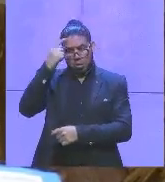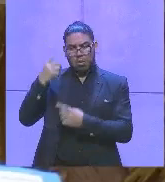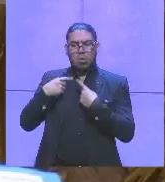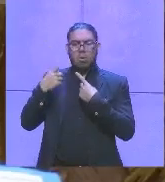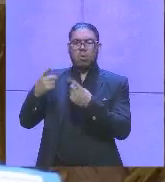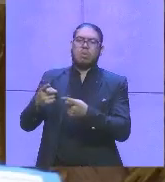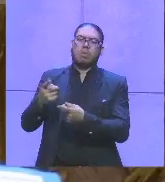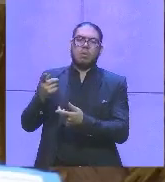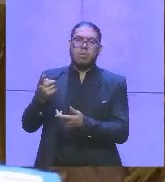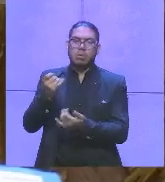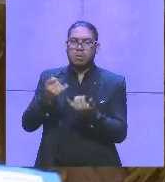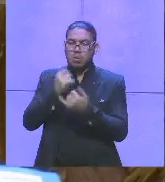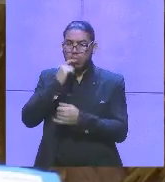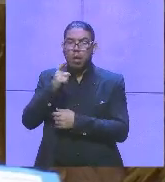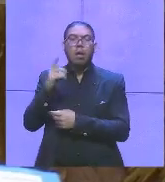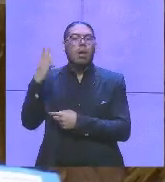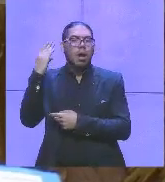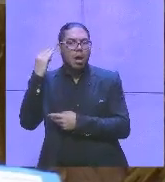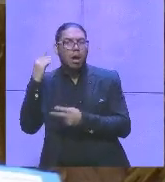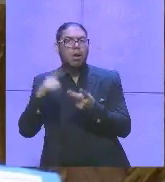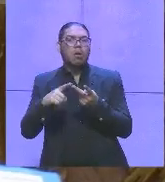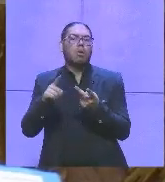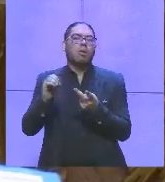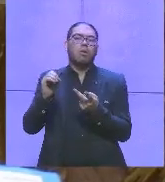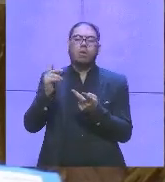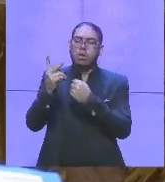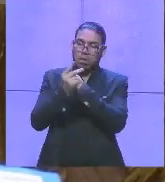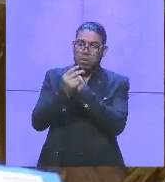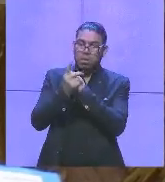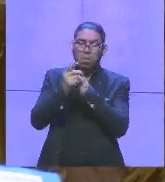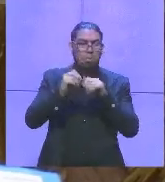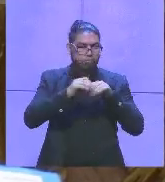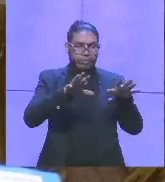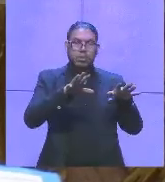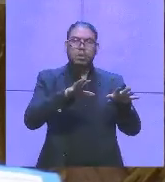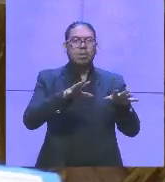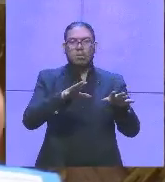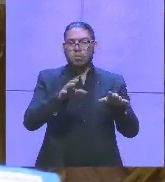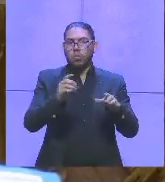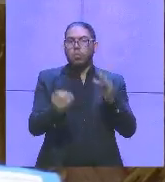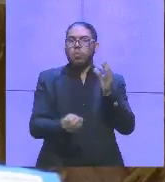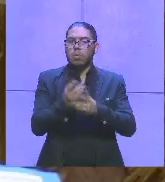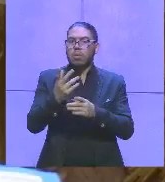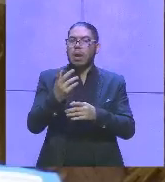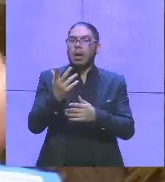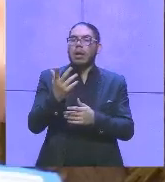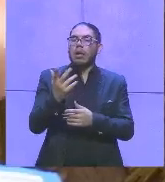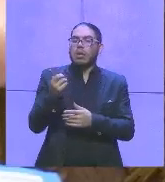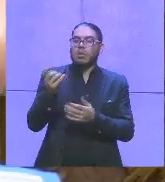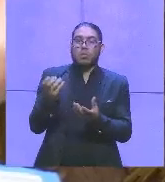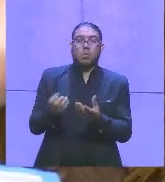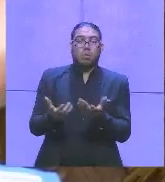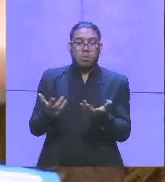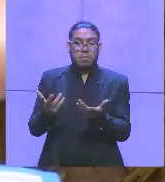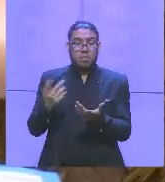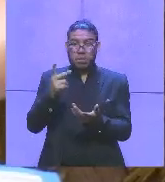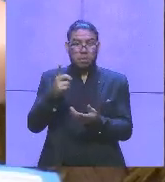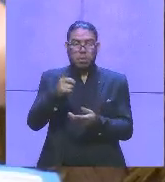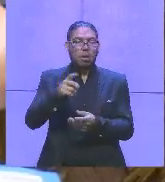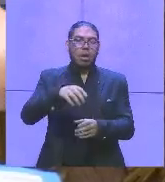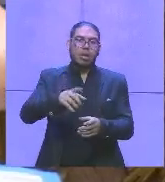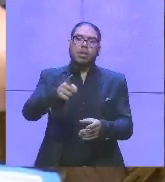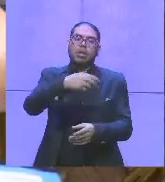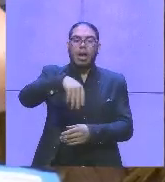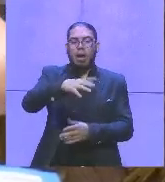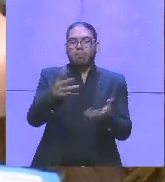iba a corresponder en radio y televisión a un partido político de nueva creación. No, se hace una bolsita y todos los